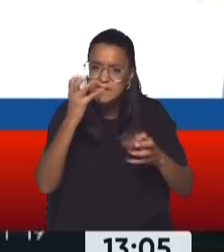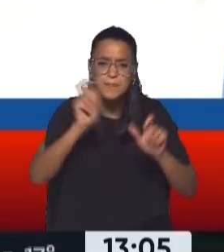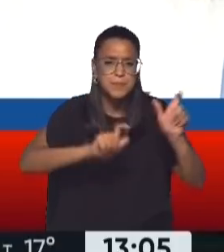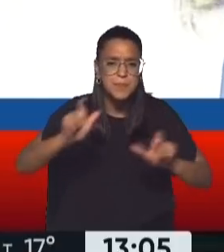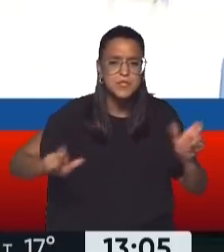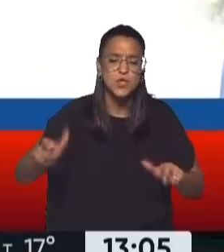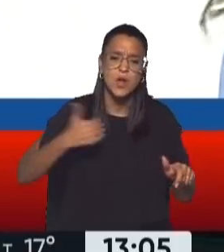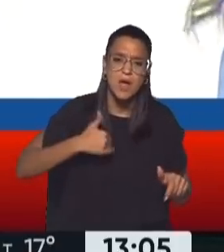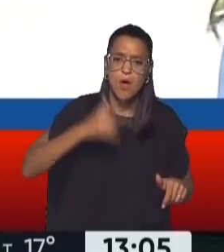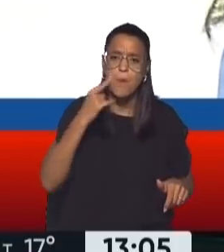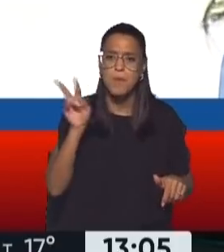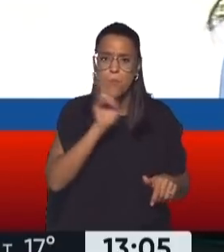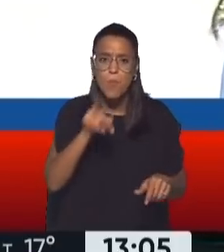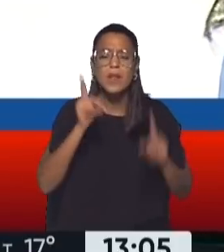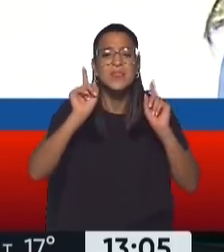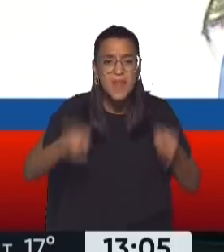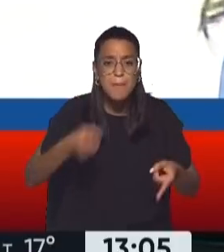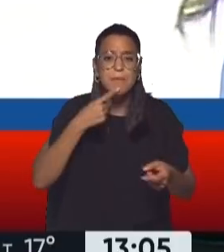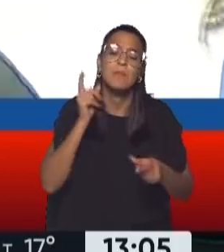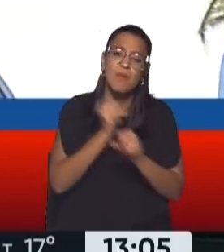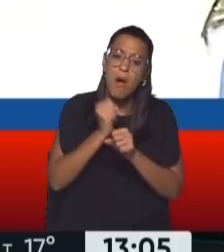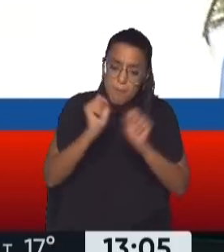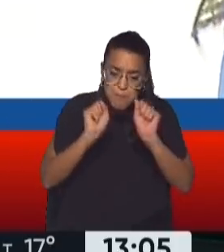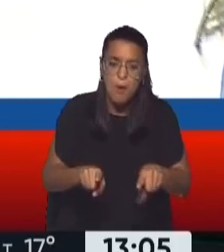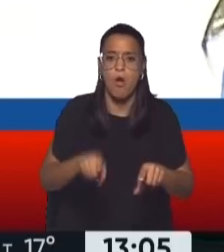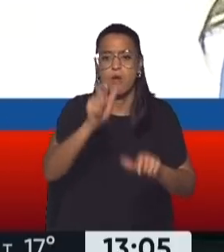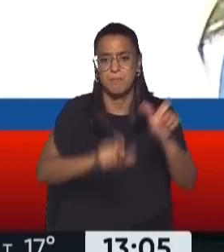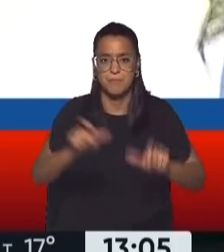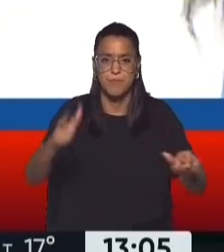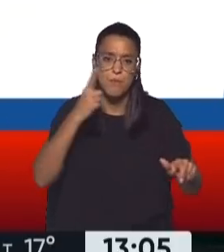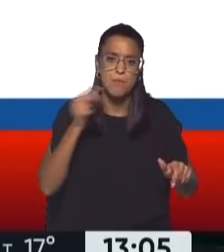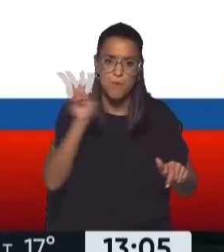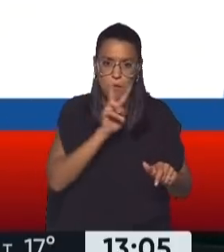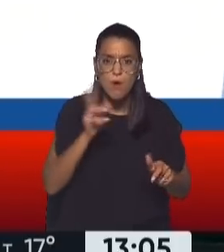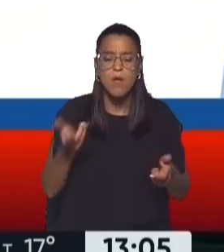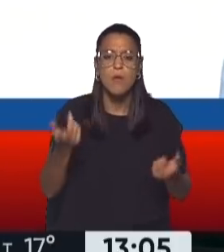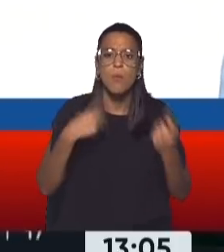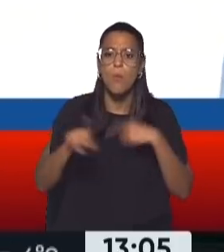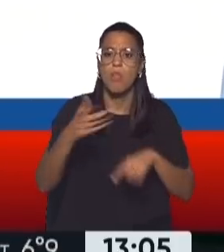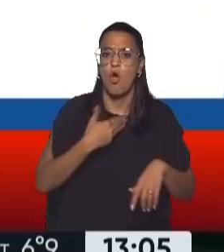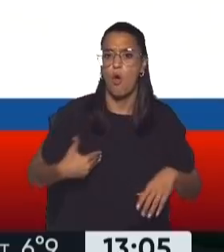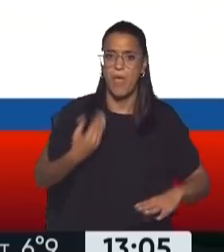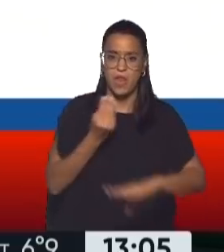argentinos y argentinas y trabajar por los argentinos y las argentinas una vez que fue gobierno.